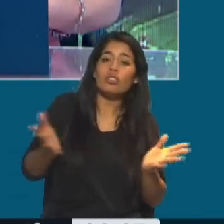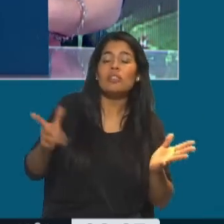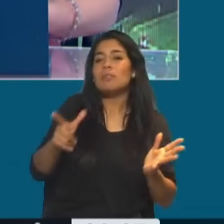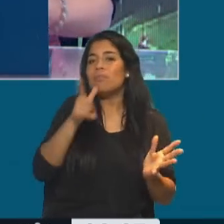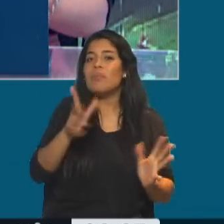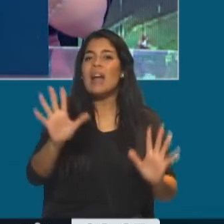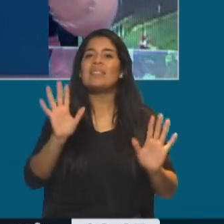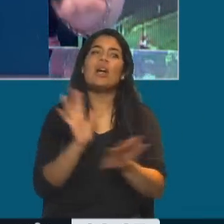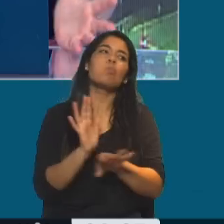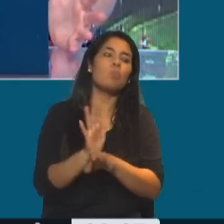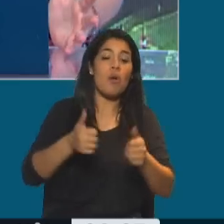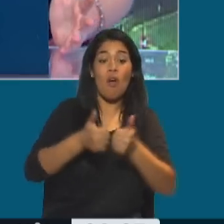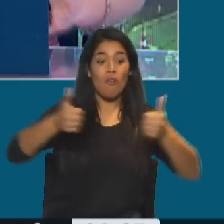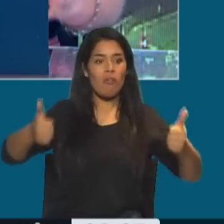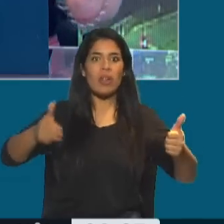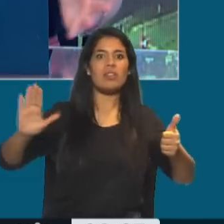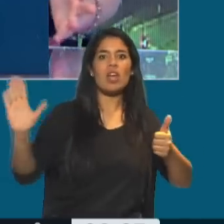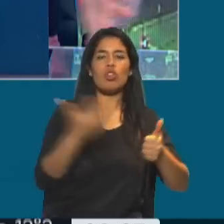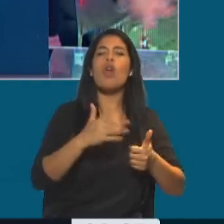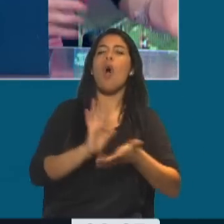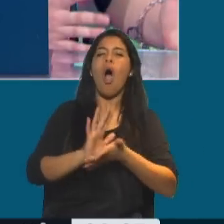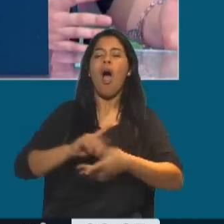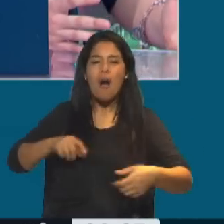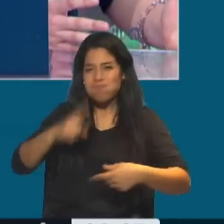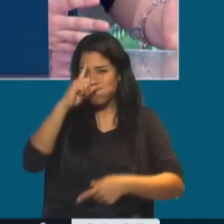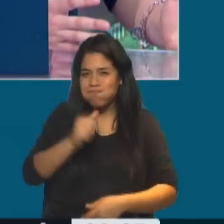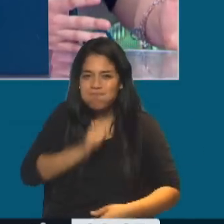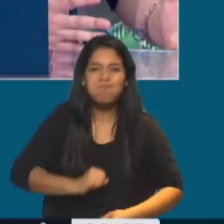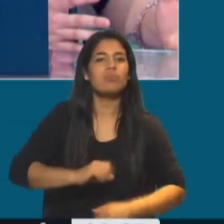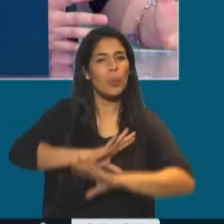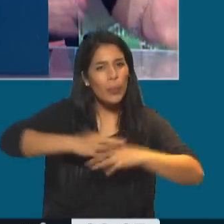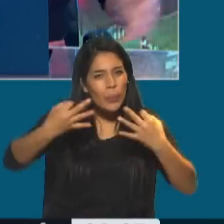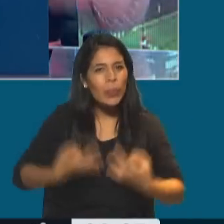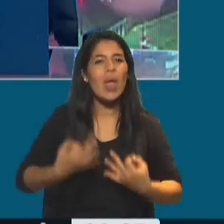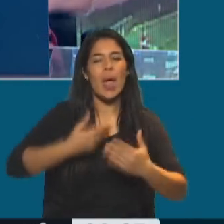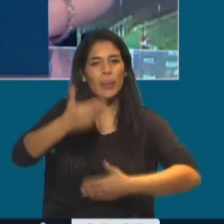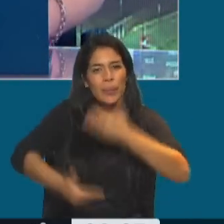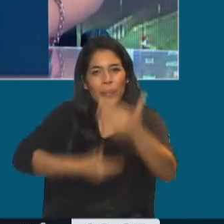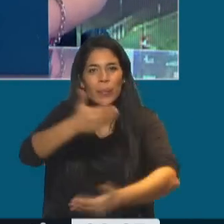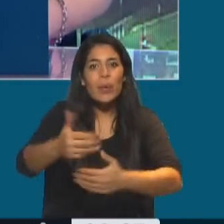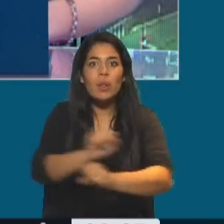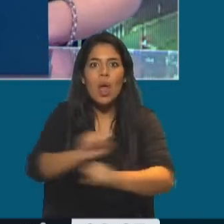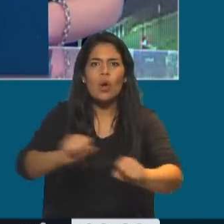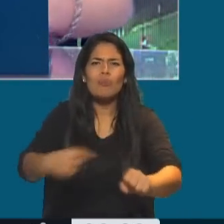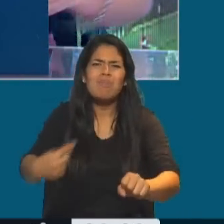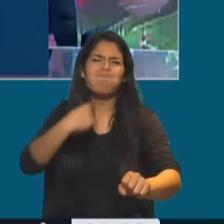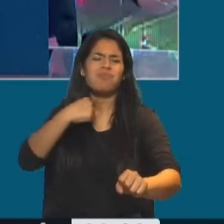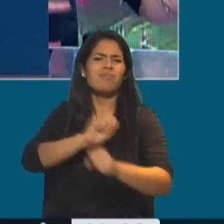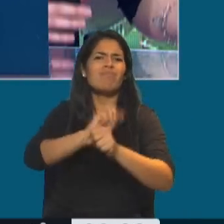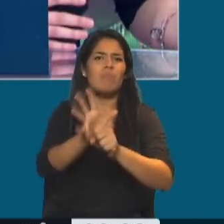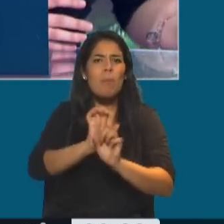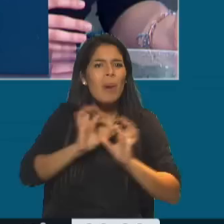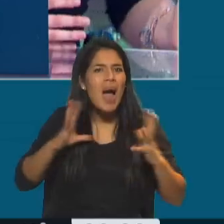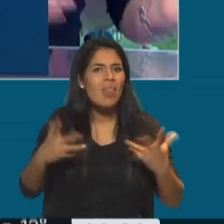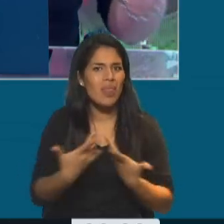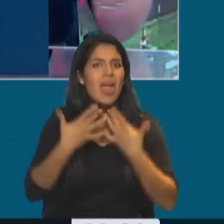que el Frente de Todos encaraba un relanzamiento y había una esperanza, al menos de una buena parte de la población, cayó una pandemia. También, que nos